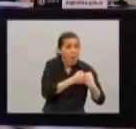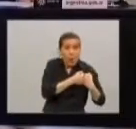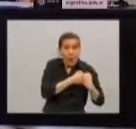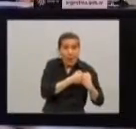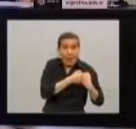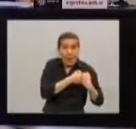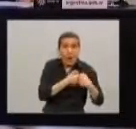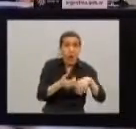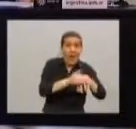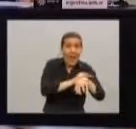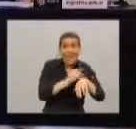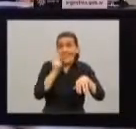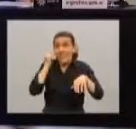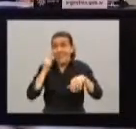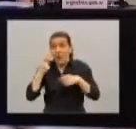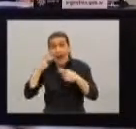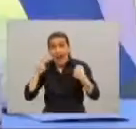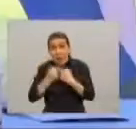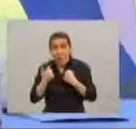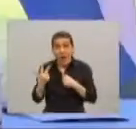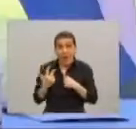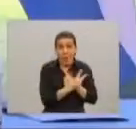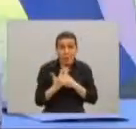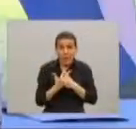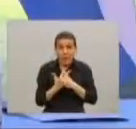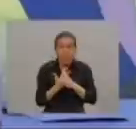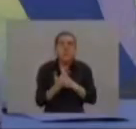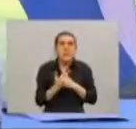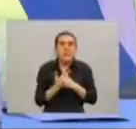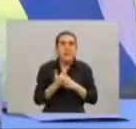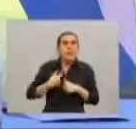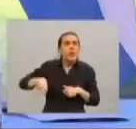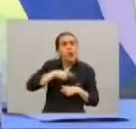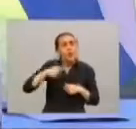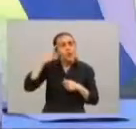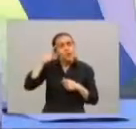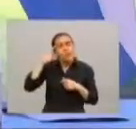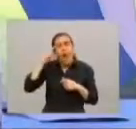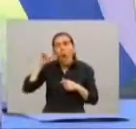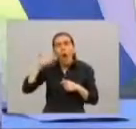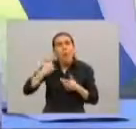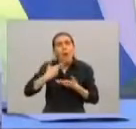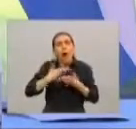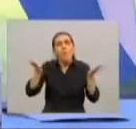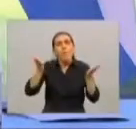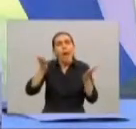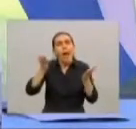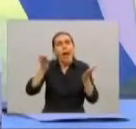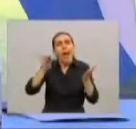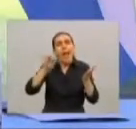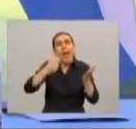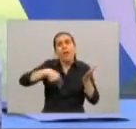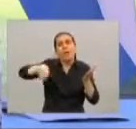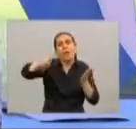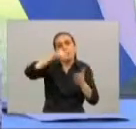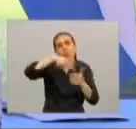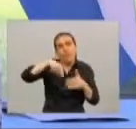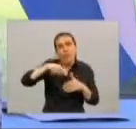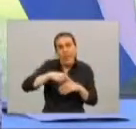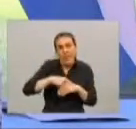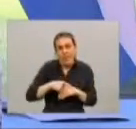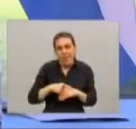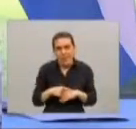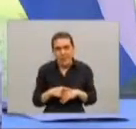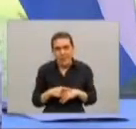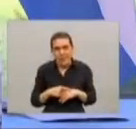un techo, una canilla que da agua, una mesa donde apoyar un plato. Y entonces todo eso constituye una complejidad muy, muy fuerte, en la cual